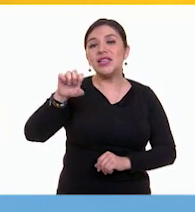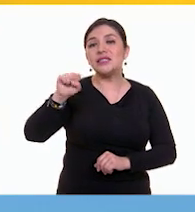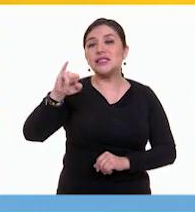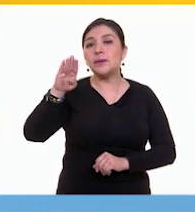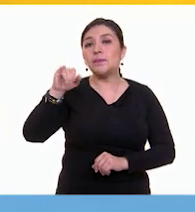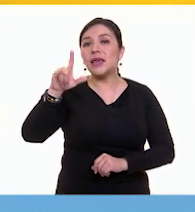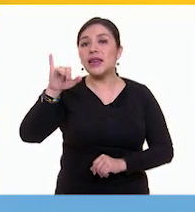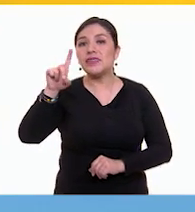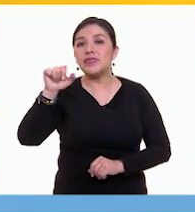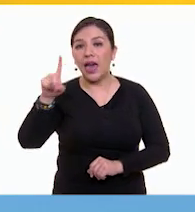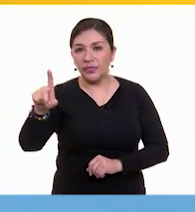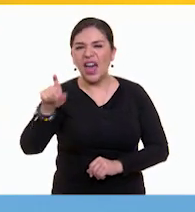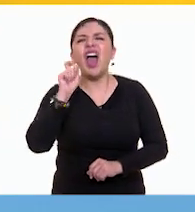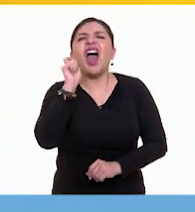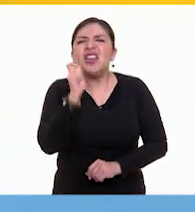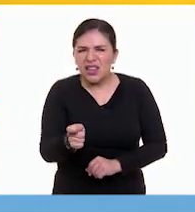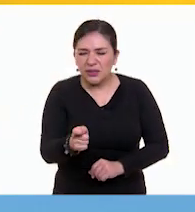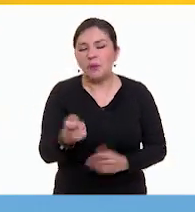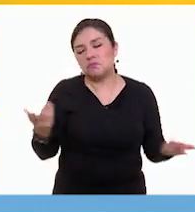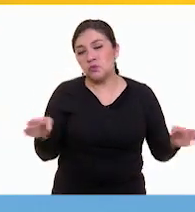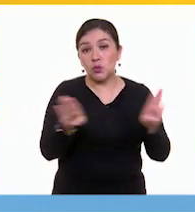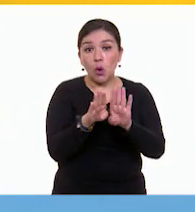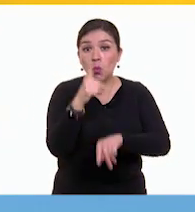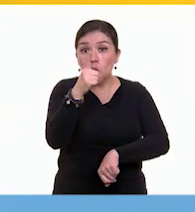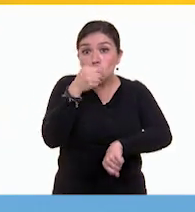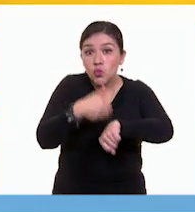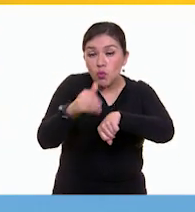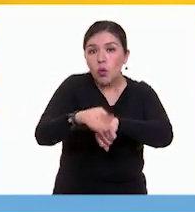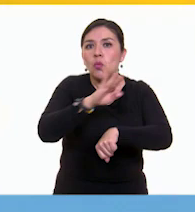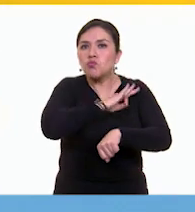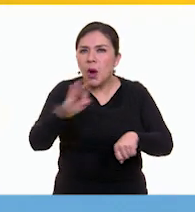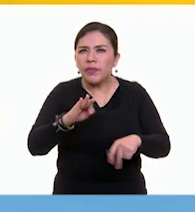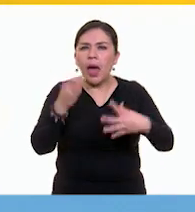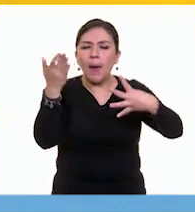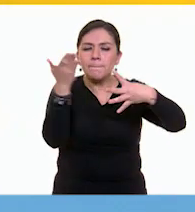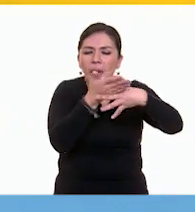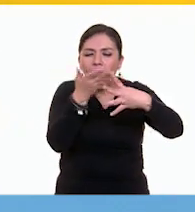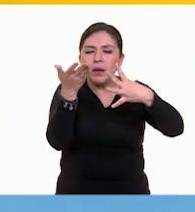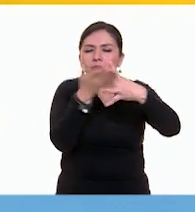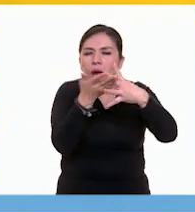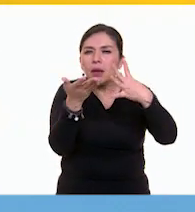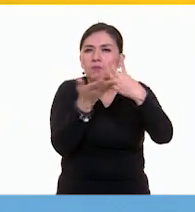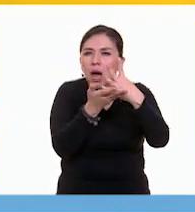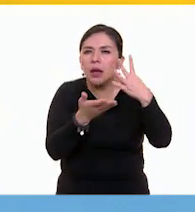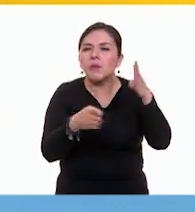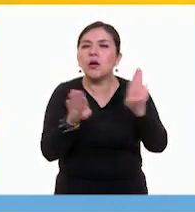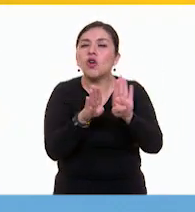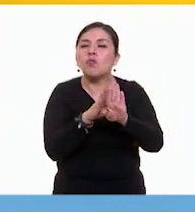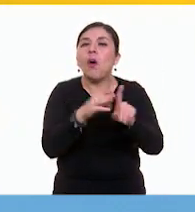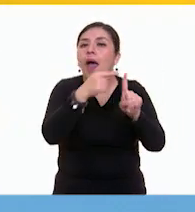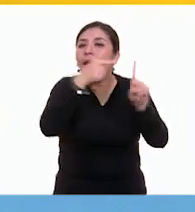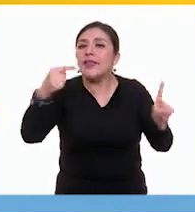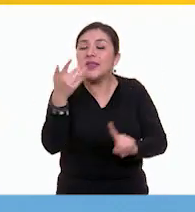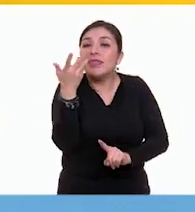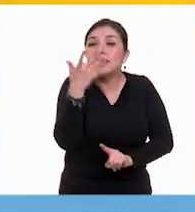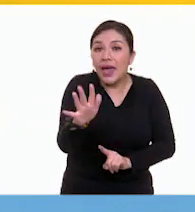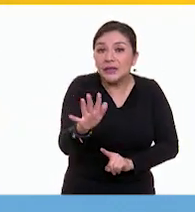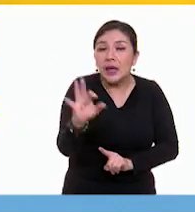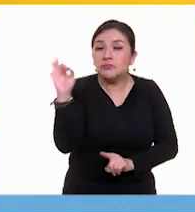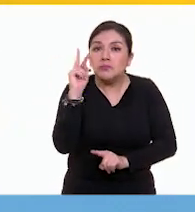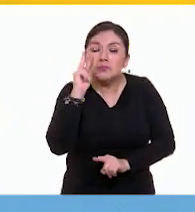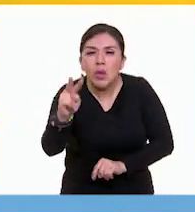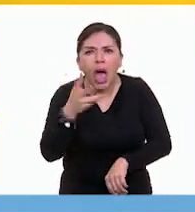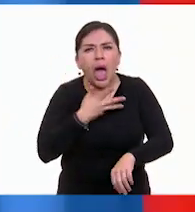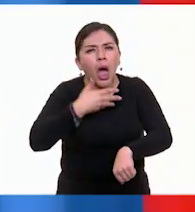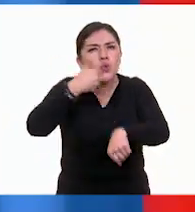Esto es, que podemos decir que un número se puede dividir exactamente entre 10 si termina en